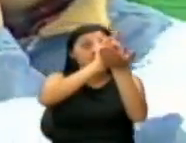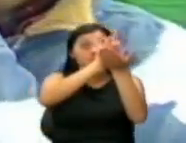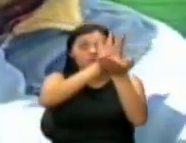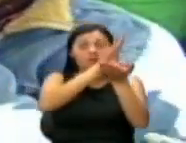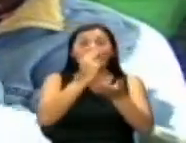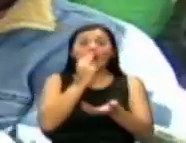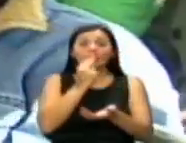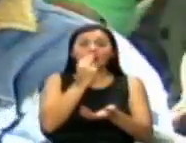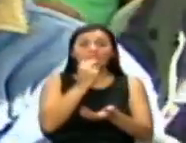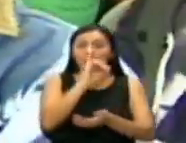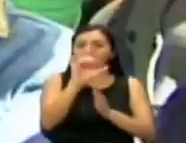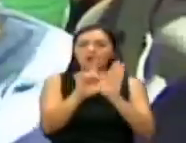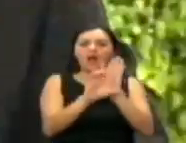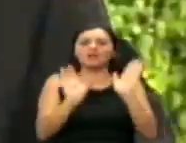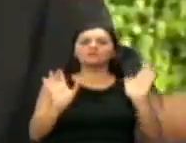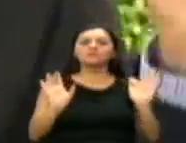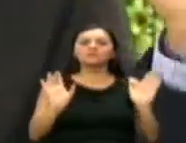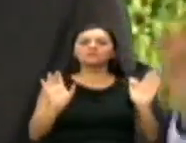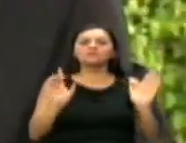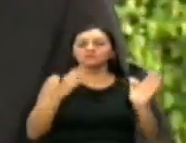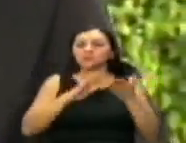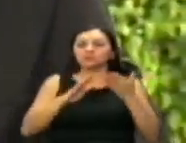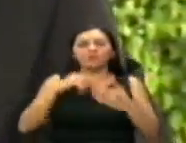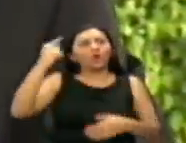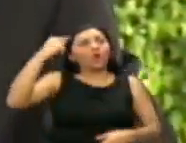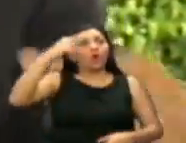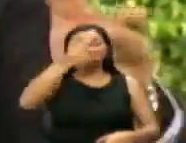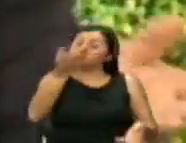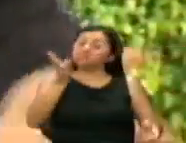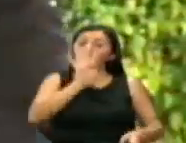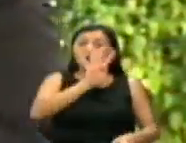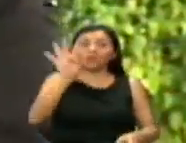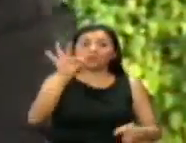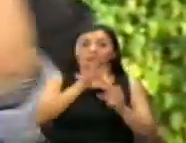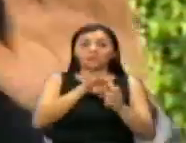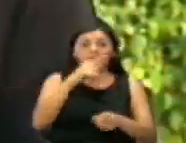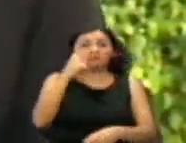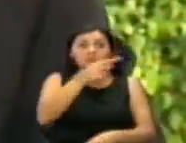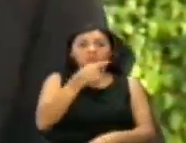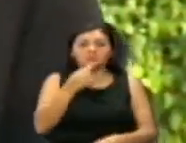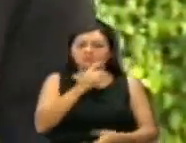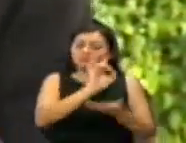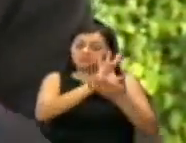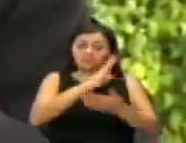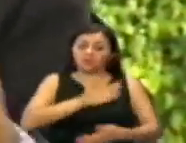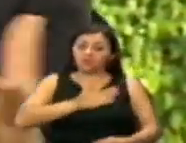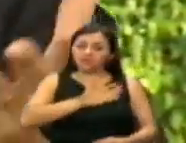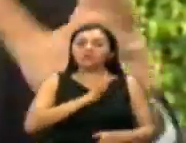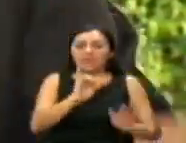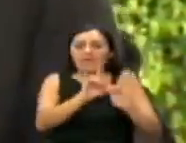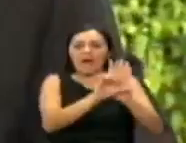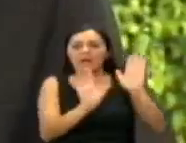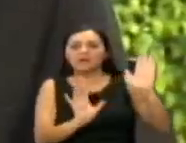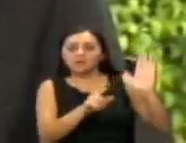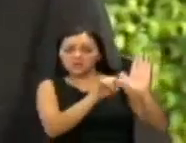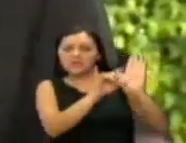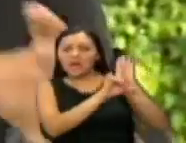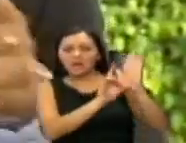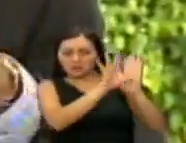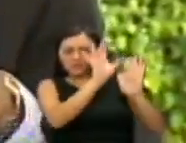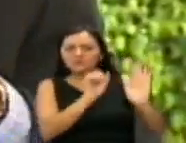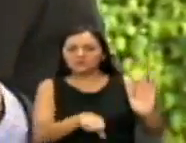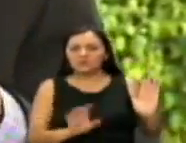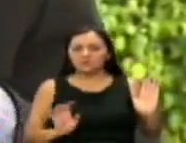en el Congreso por loco, porque le decían el loco. O sea, si le decían el chino, lo votaba por extranjero. O sea, eso no tiene ninguna lógica, ¿ya?